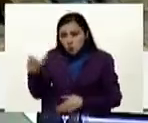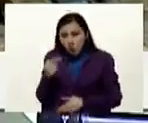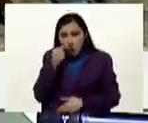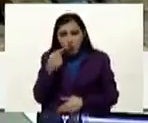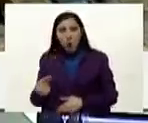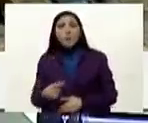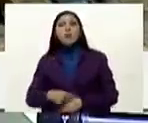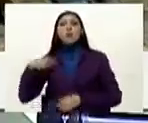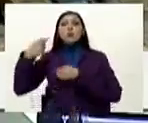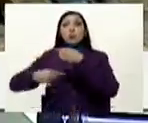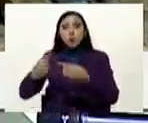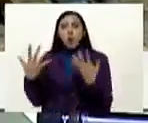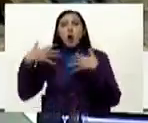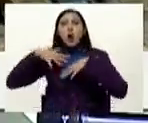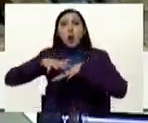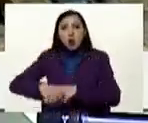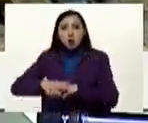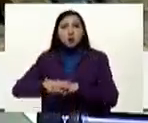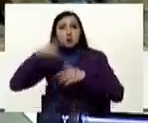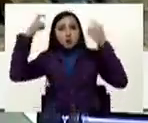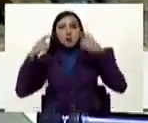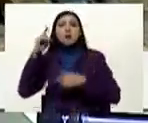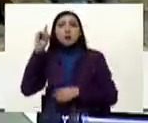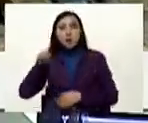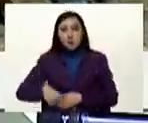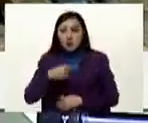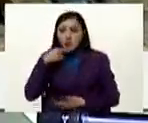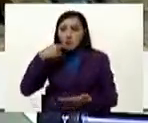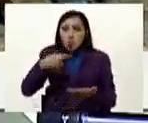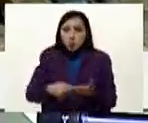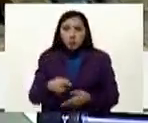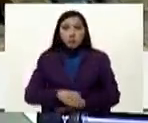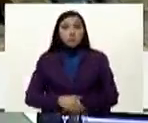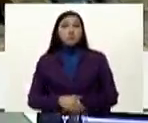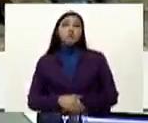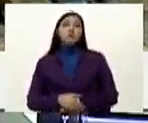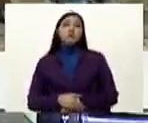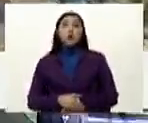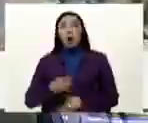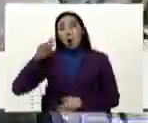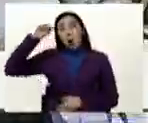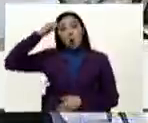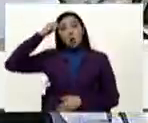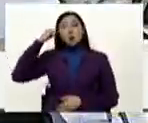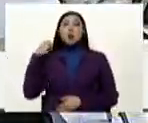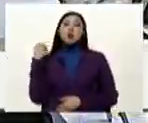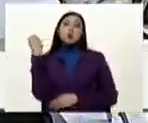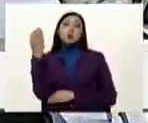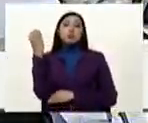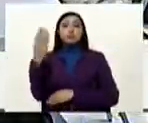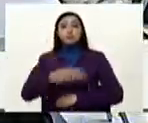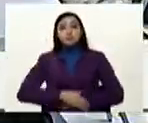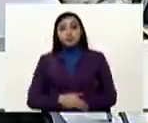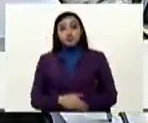llamó nuestro comandante Chávez. Así que valga el comentario, recuerdo,